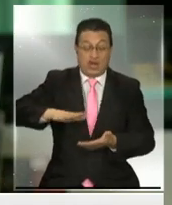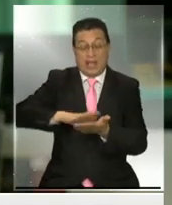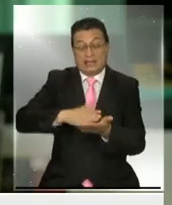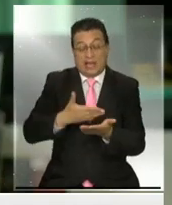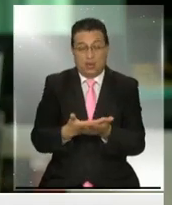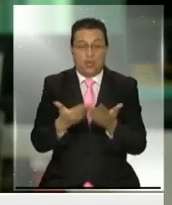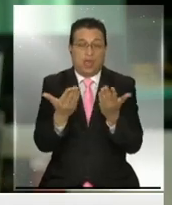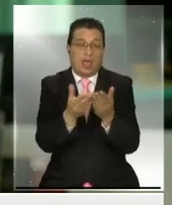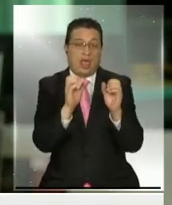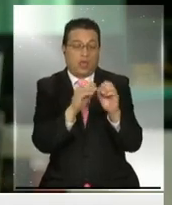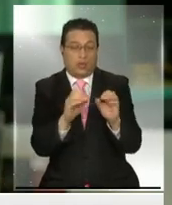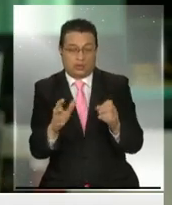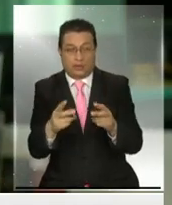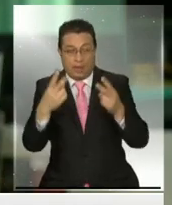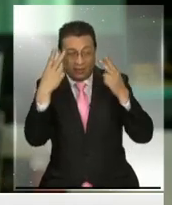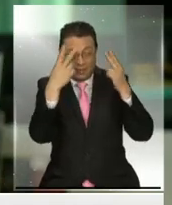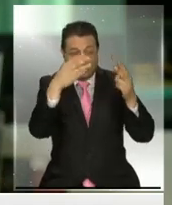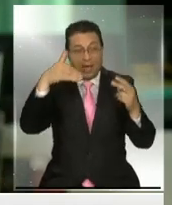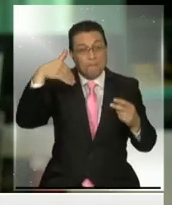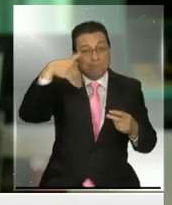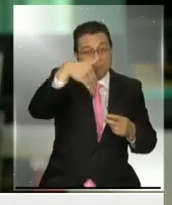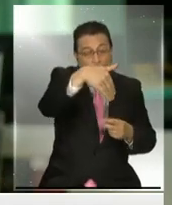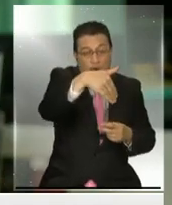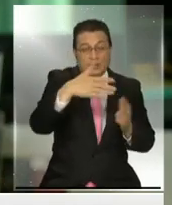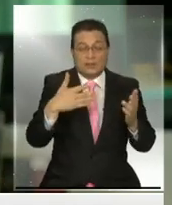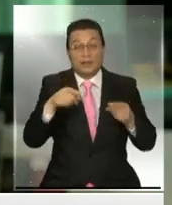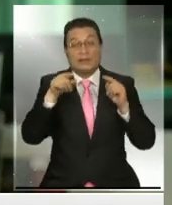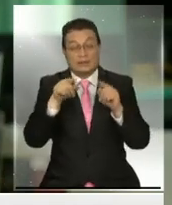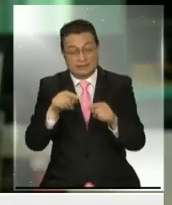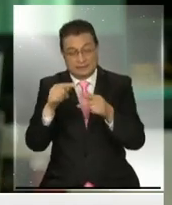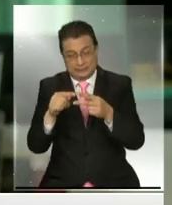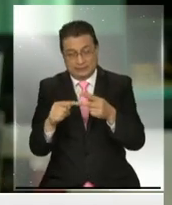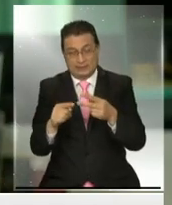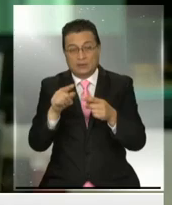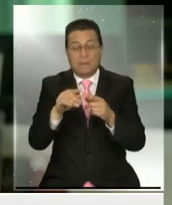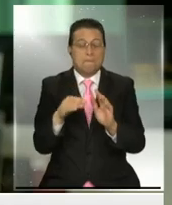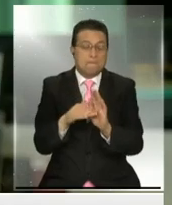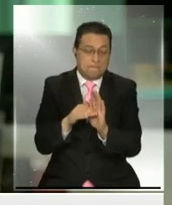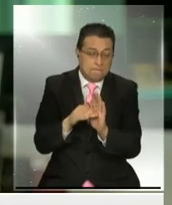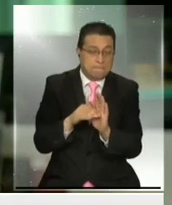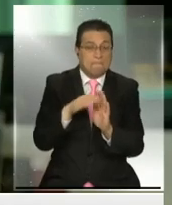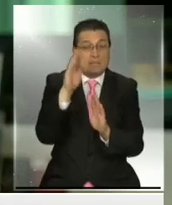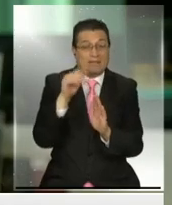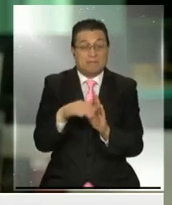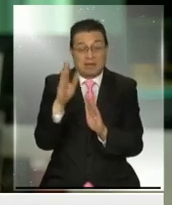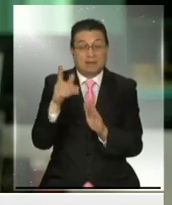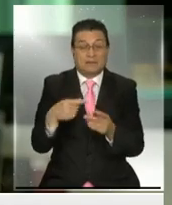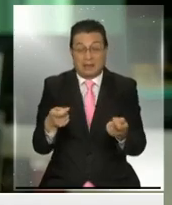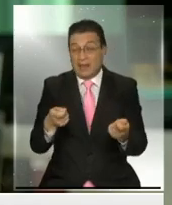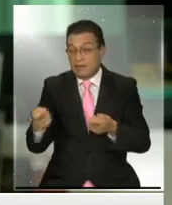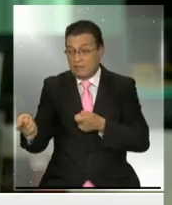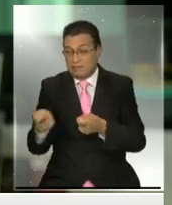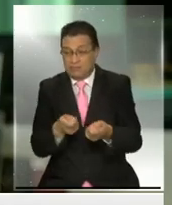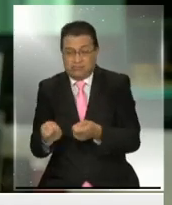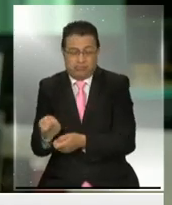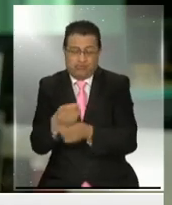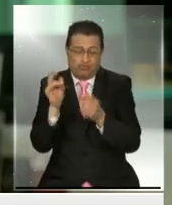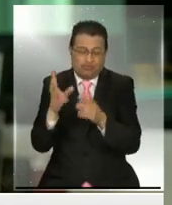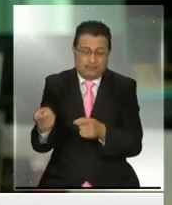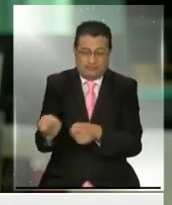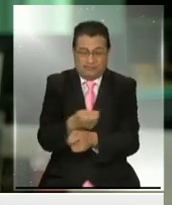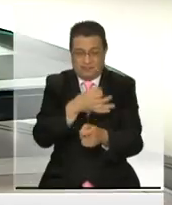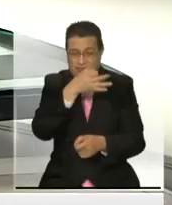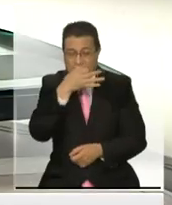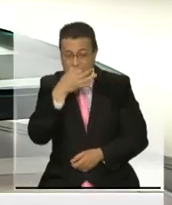la educación el transporte que han sido yo diría extremadamente llamémosla libremercadista que ha vivido cosas